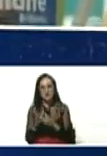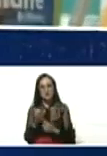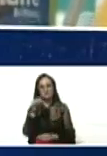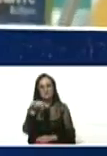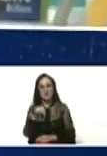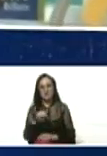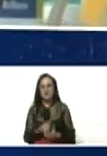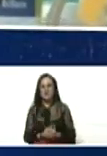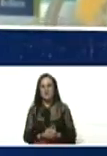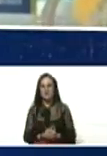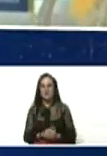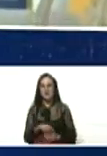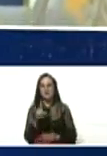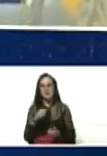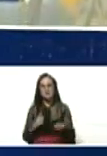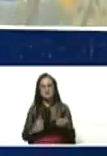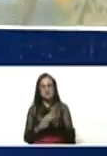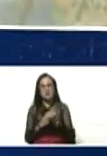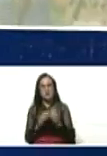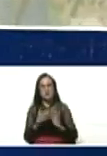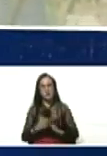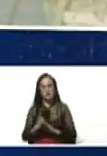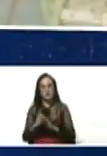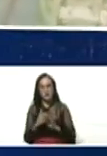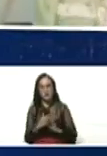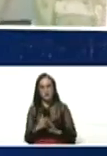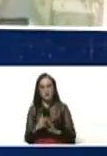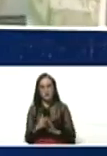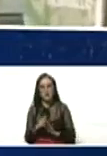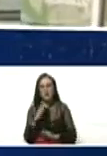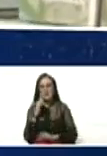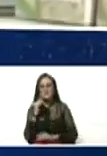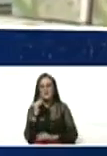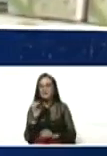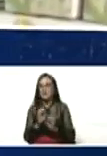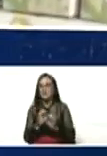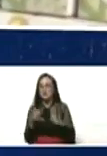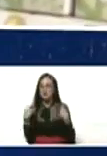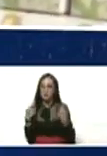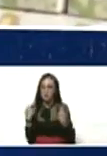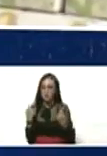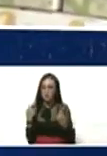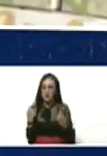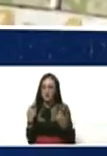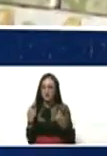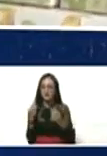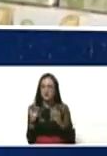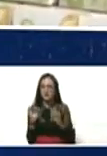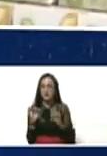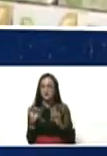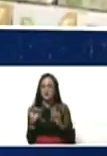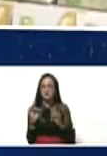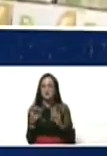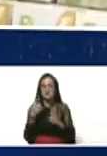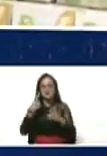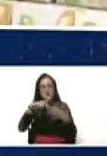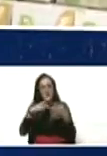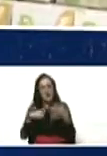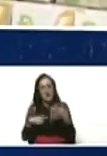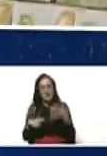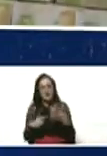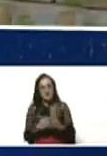territorio. También estamos impulsando desde la Comuna del Panal una experiencia de educación popular que la hemos definido como la pluriversidad,